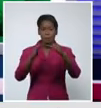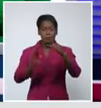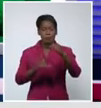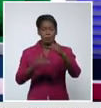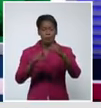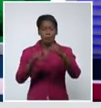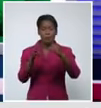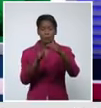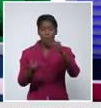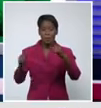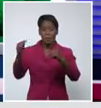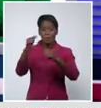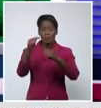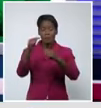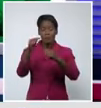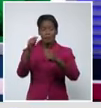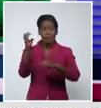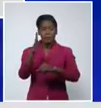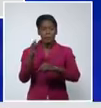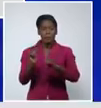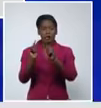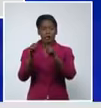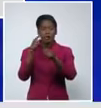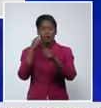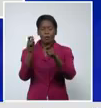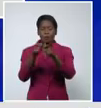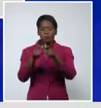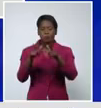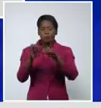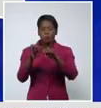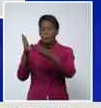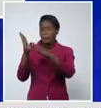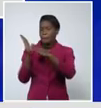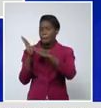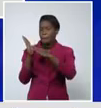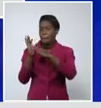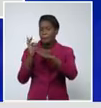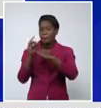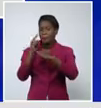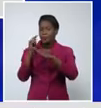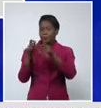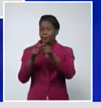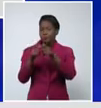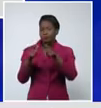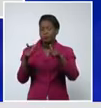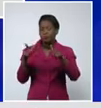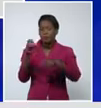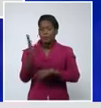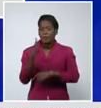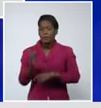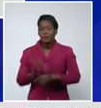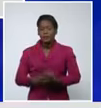mayor número de casos con reporte de casos en los últimos 24 horas.